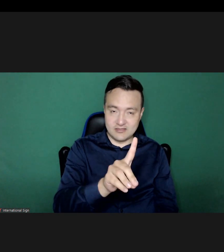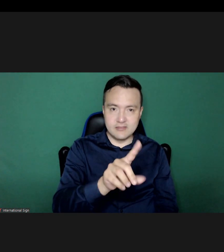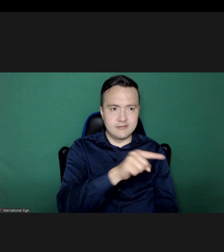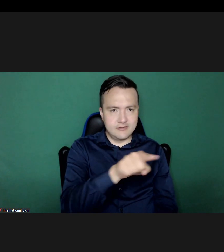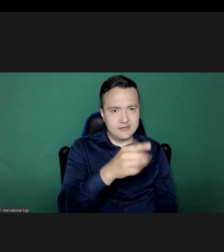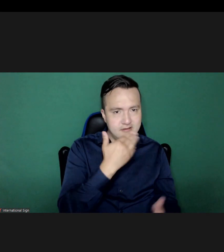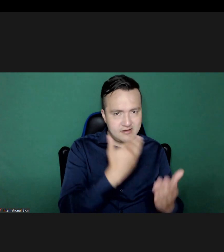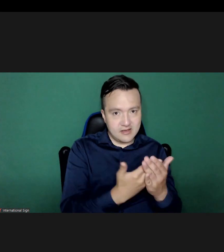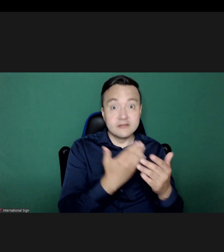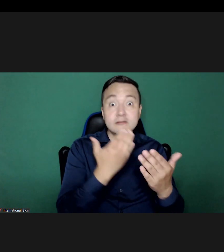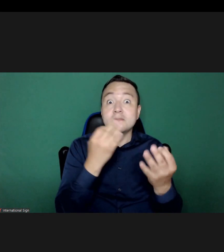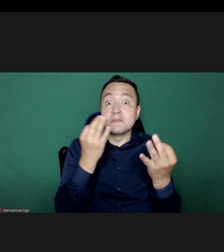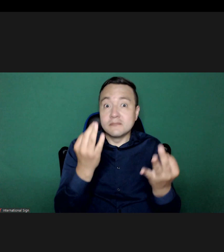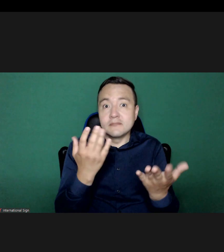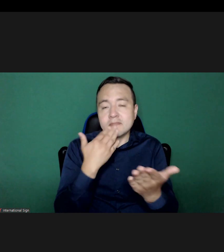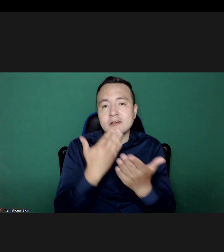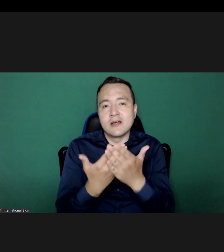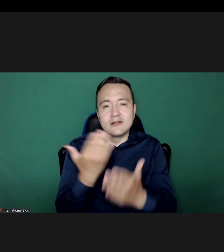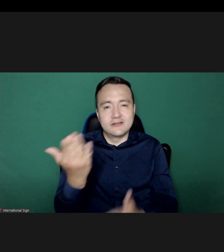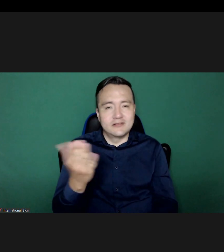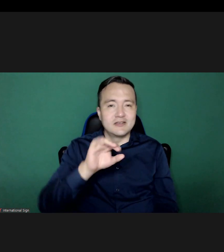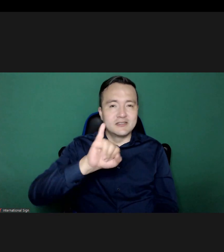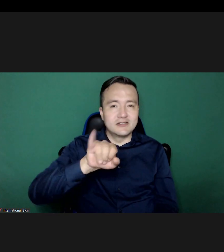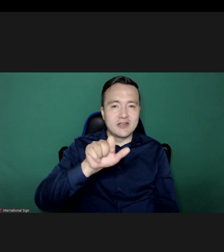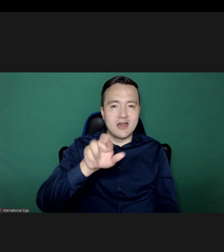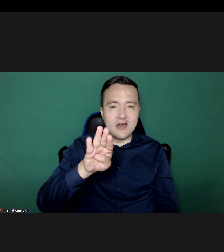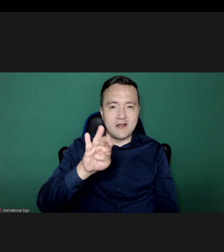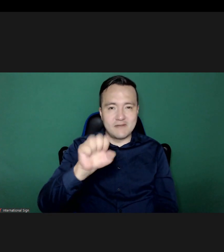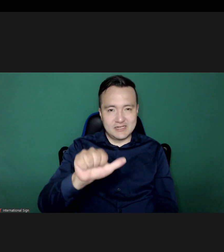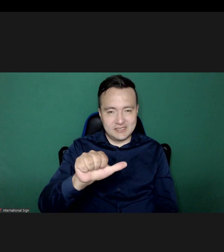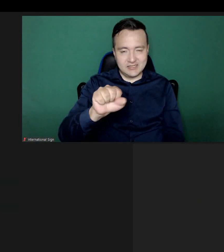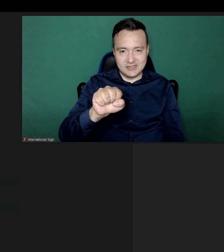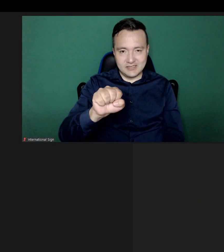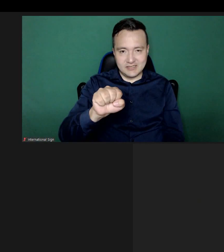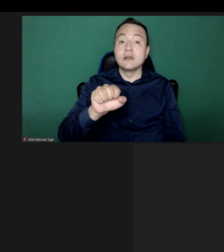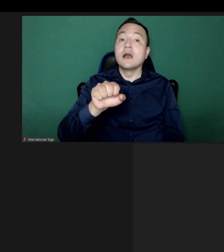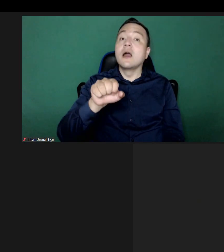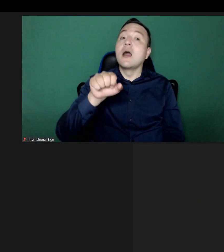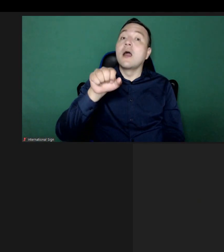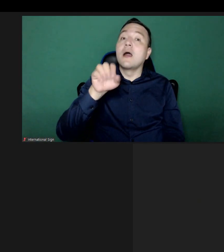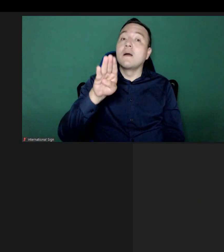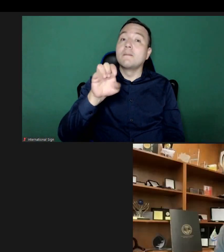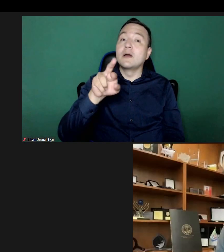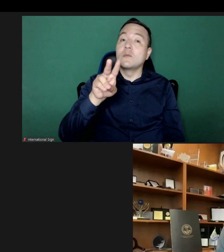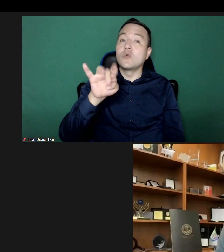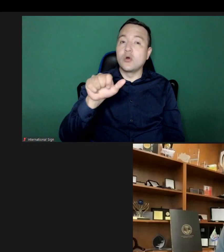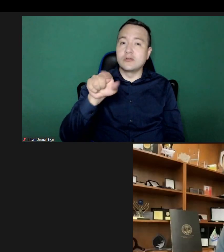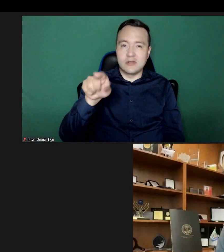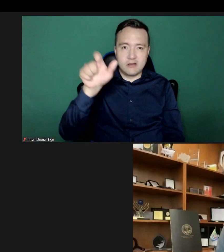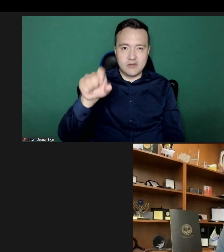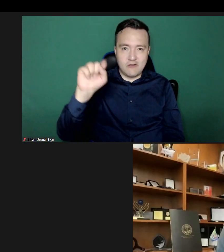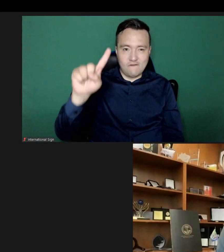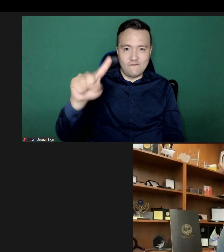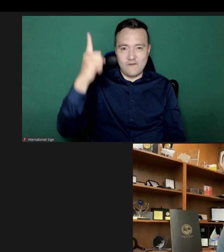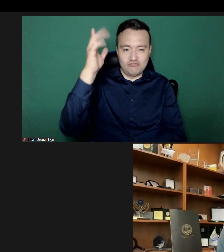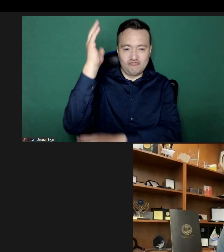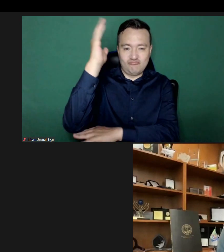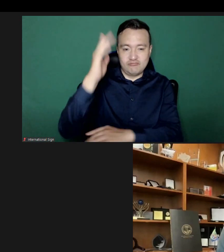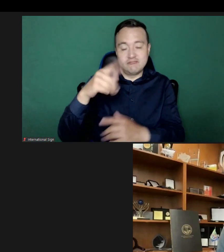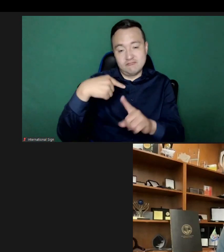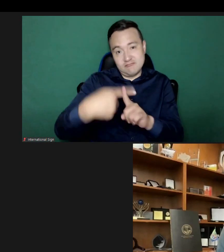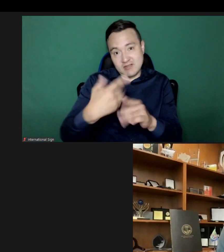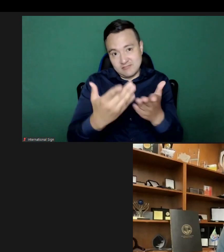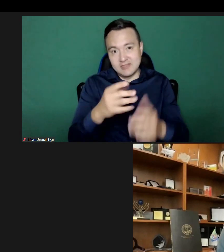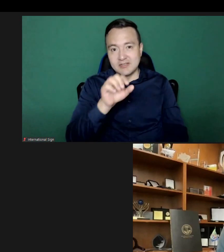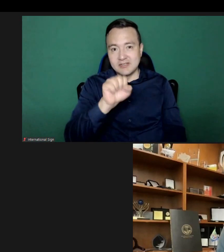la ayuda del doctor Barbosa, quien dio los comentarios de bienvenida, y por supuesto a Silvana por moderar esto, y al equipo que